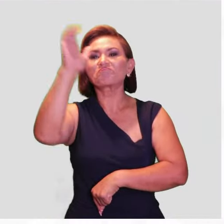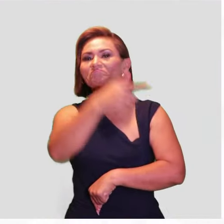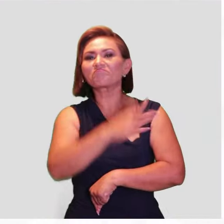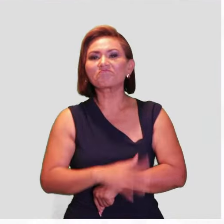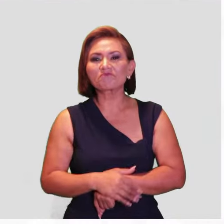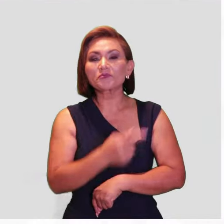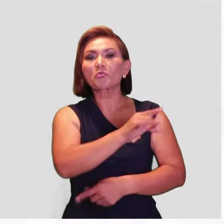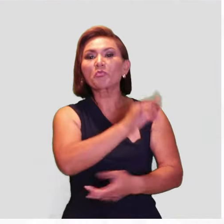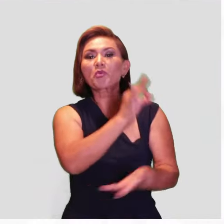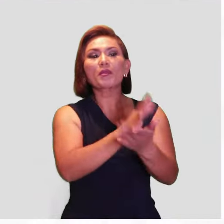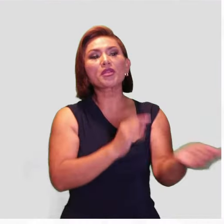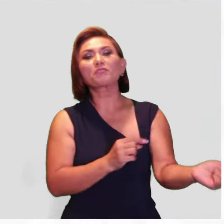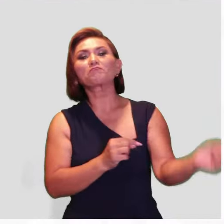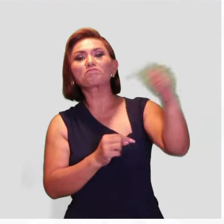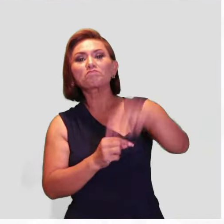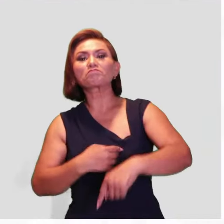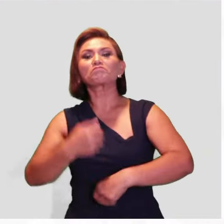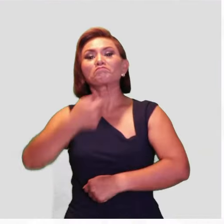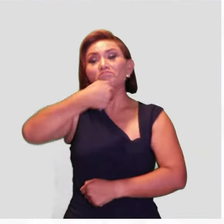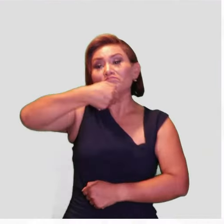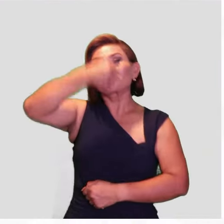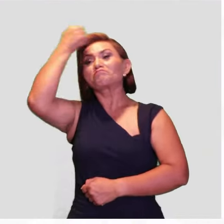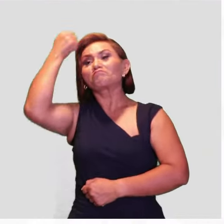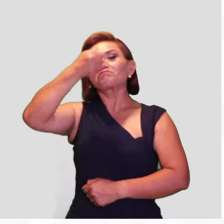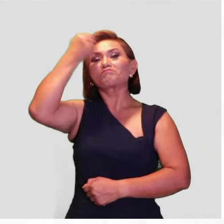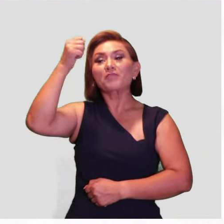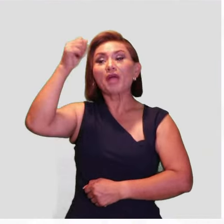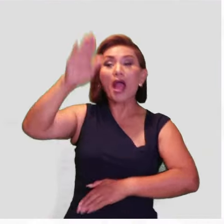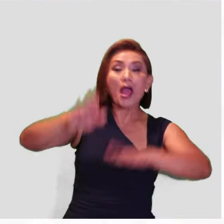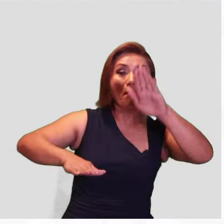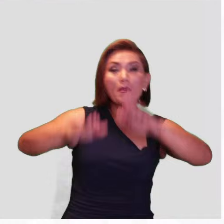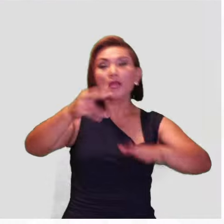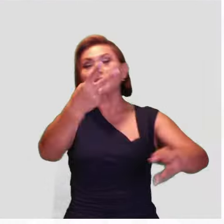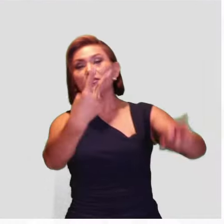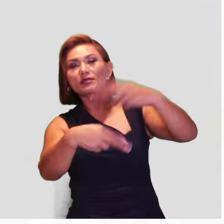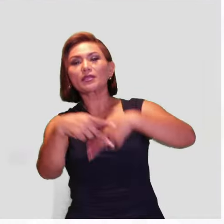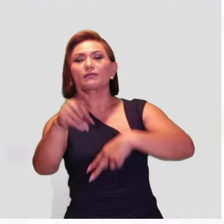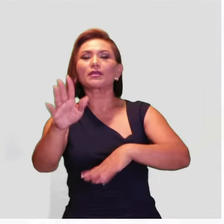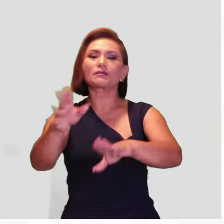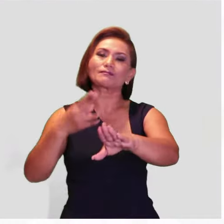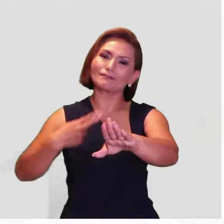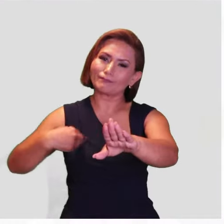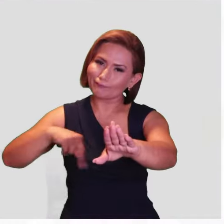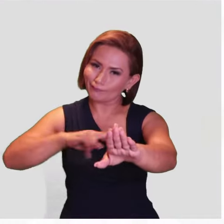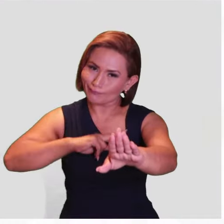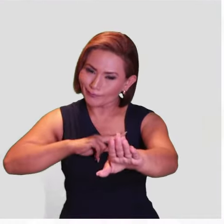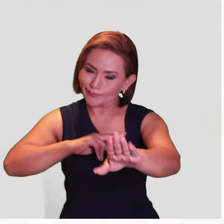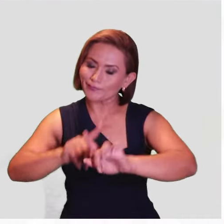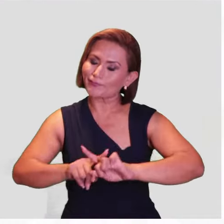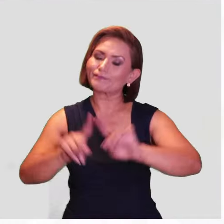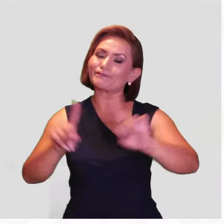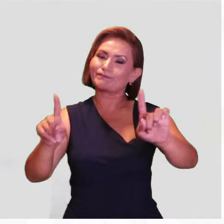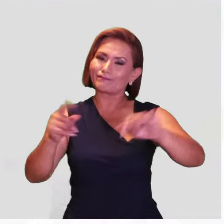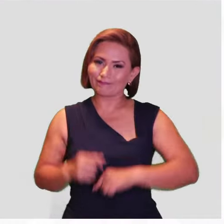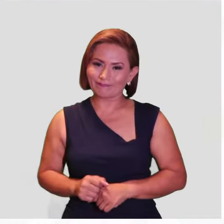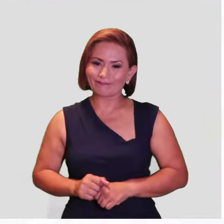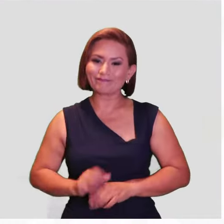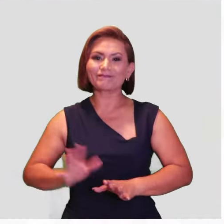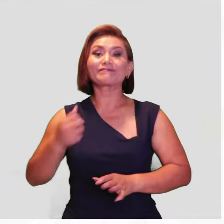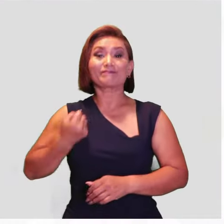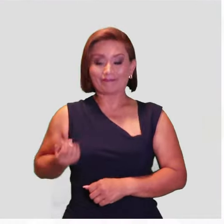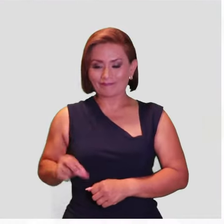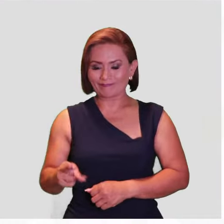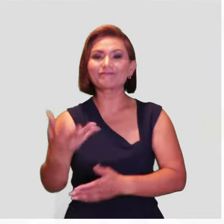viene a hacer campañas, ahí de vez en cuando. Y bueno, pues nosotros, por supuesto que por el contrario, hemos hecho que gane San